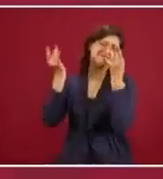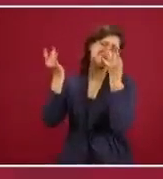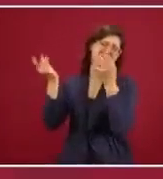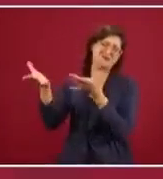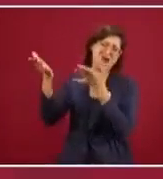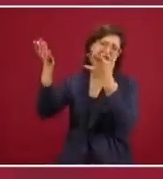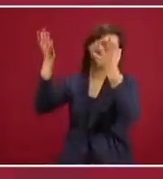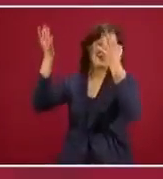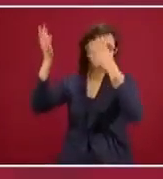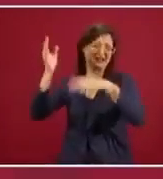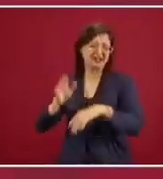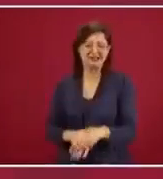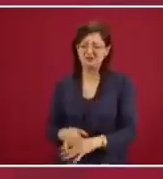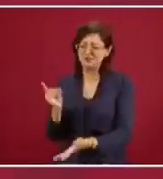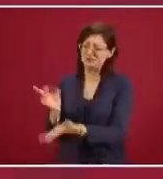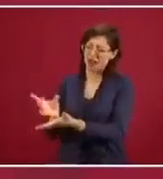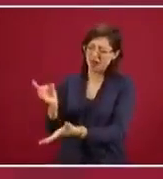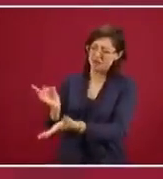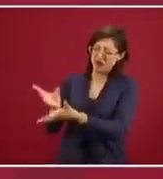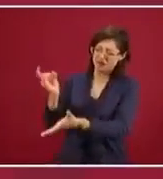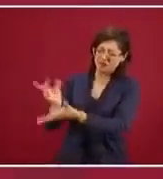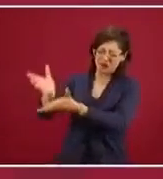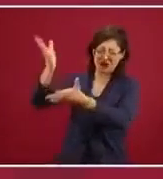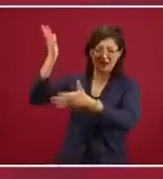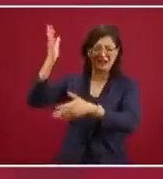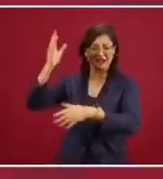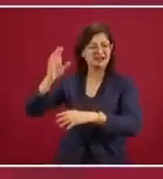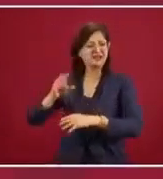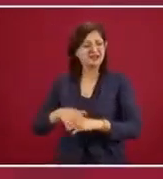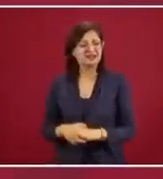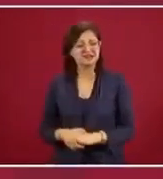aunque se disfracen. O sea,